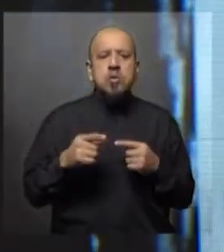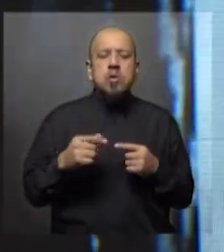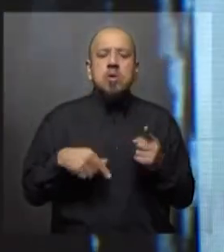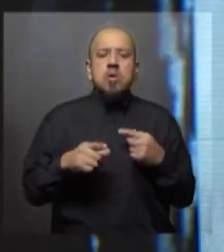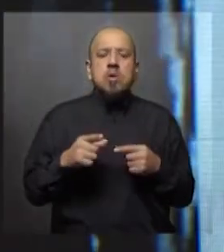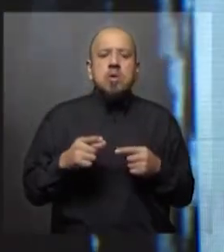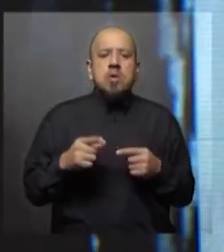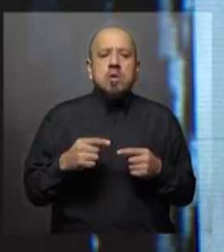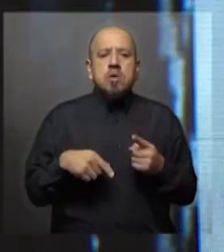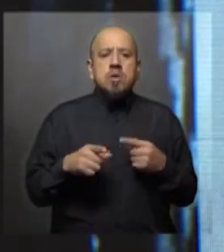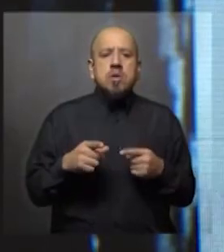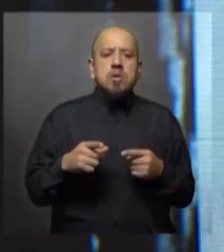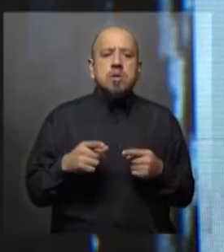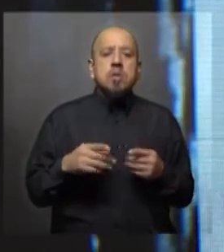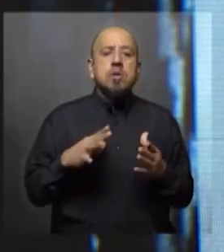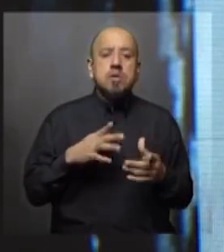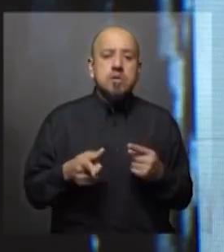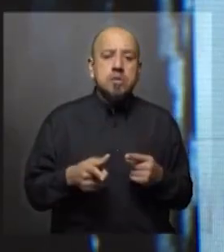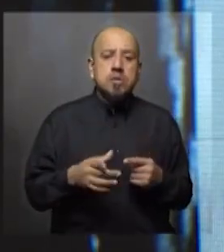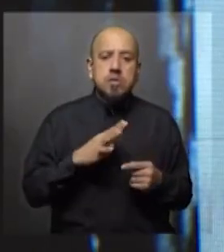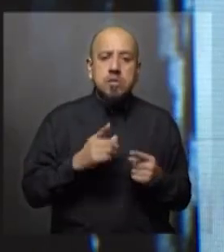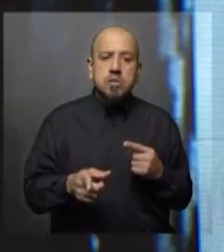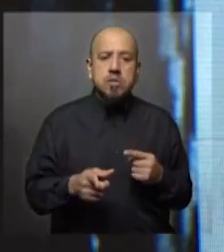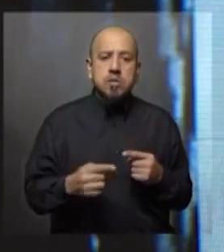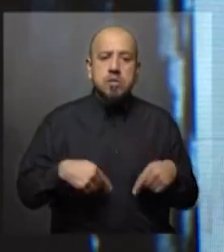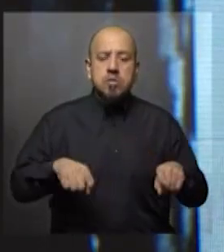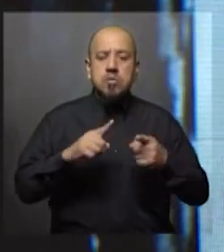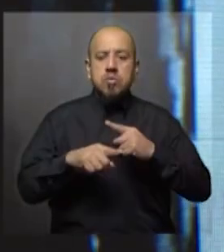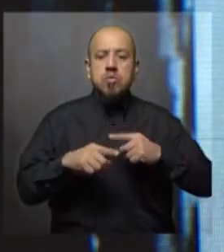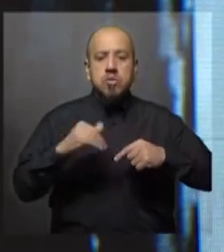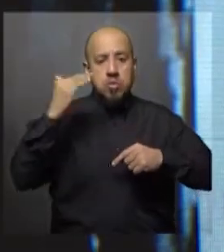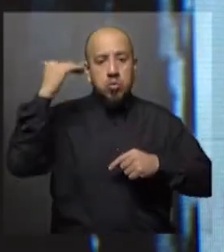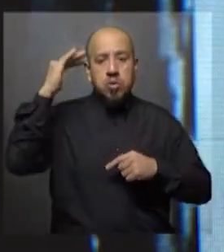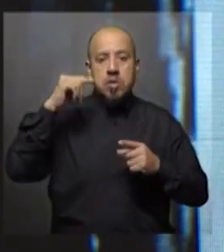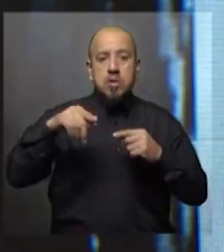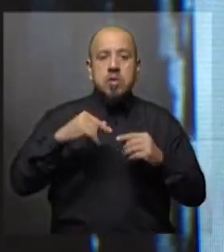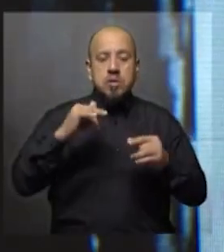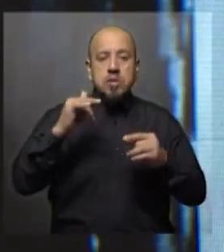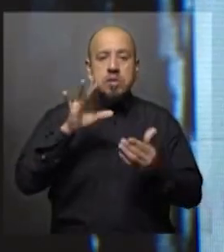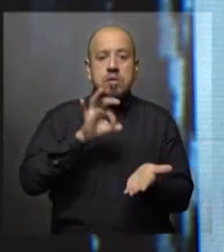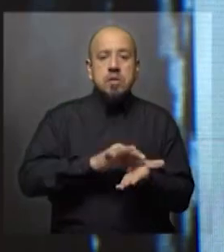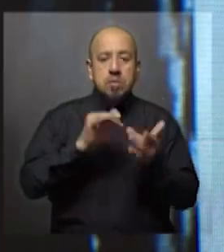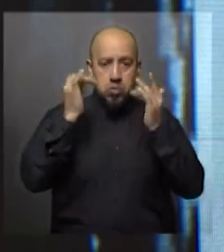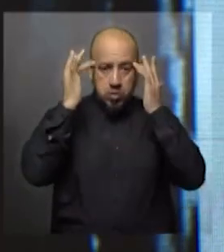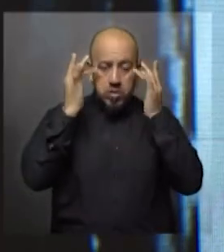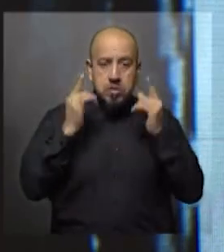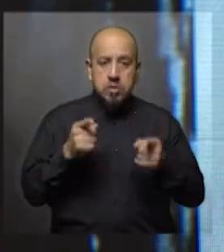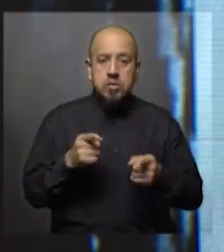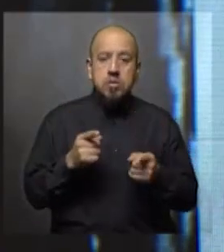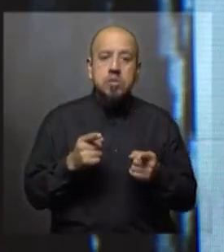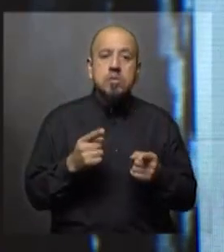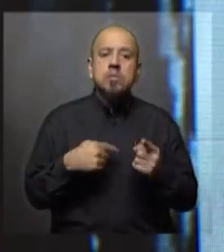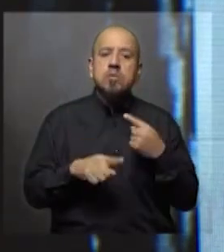establecer mecanismos de diálogo ahora se encuentran también con una posición de las autoridades el sistema educativo que va en contra de esa línea